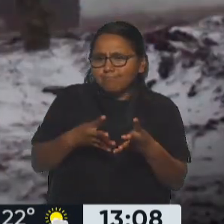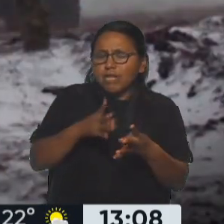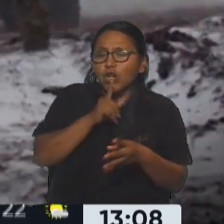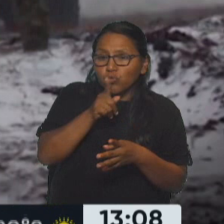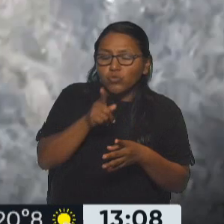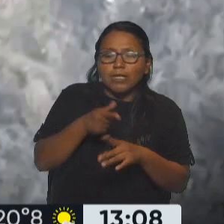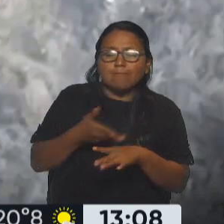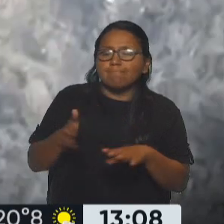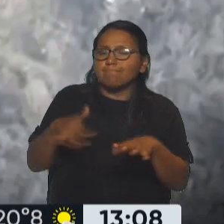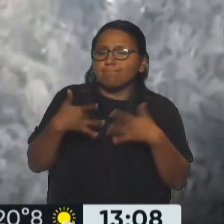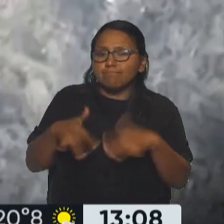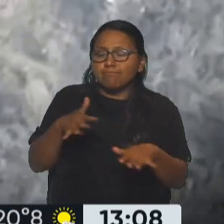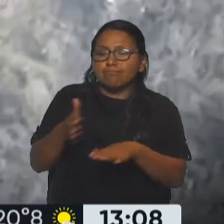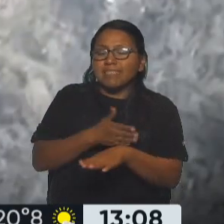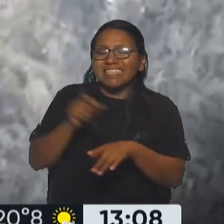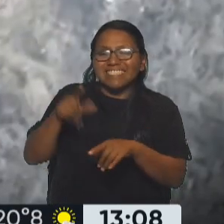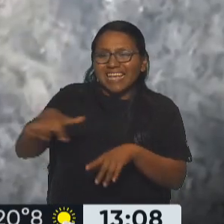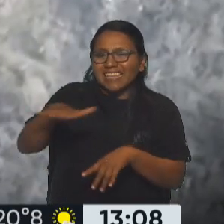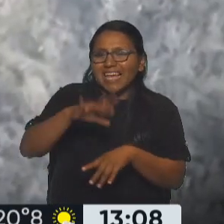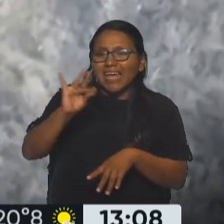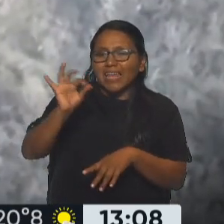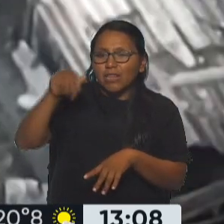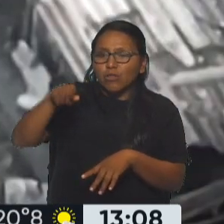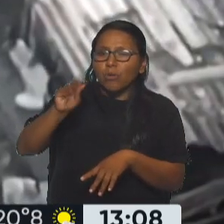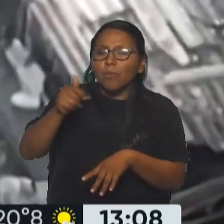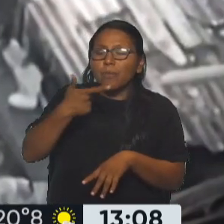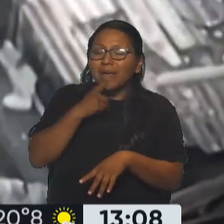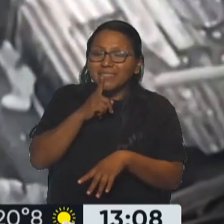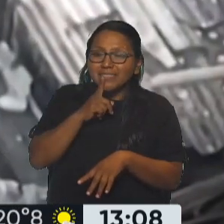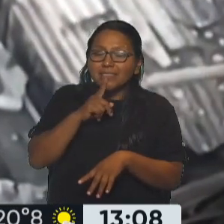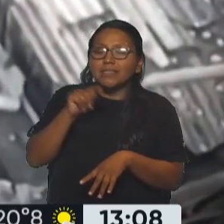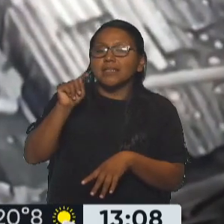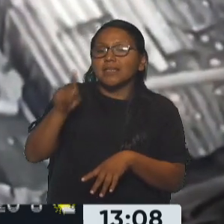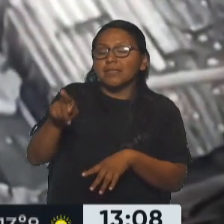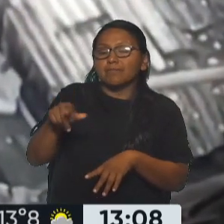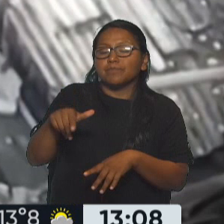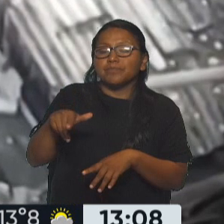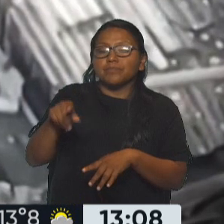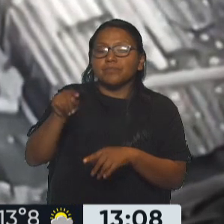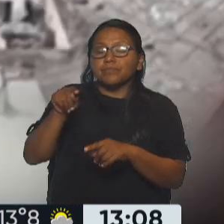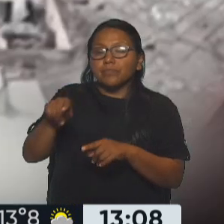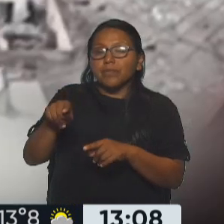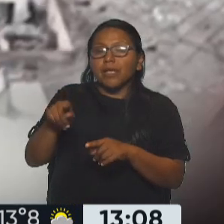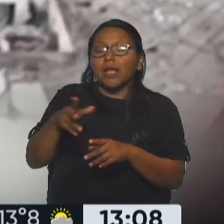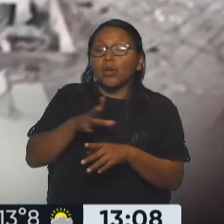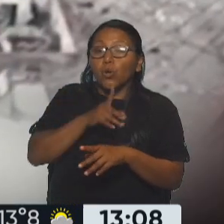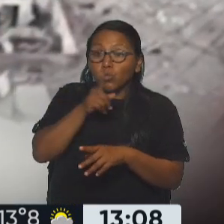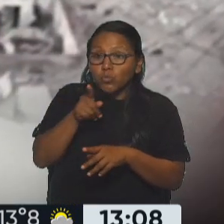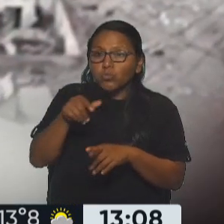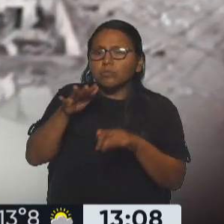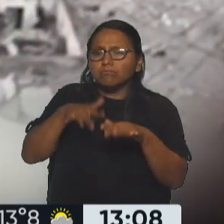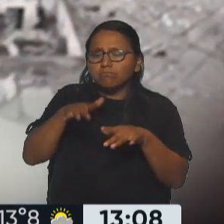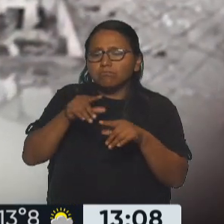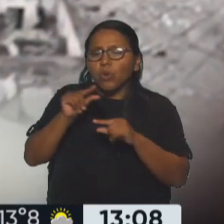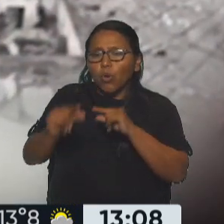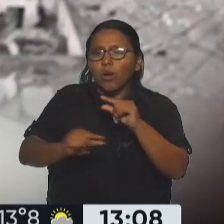y ya está en curso en el Donbass, con foco en las ciudades de Bakhmut y Kremina. Allí, los rusos están haciendo avances